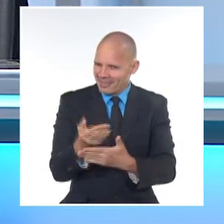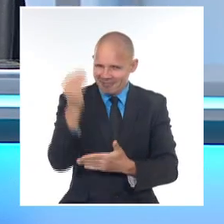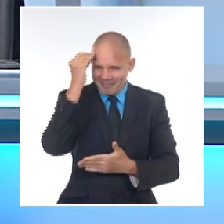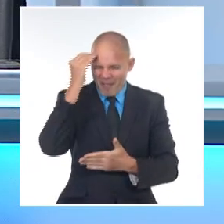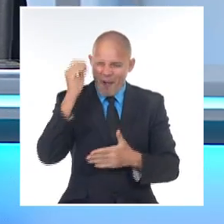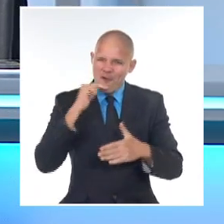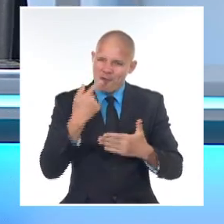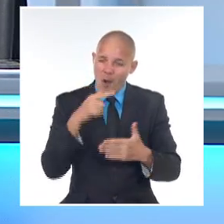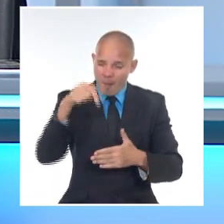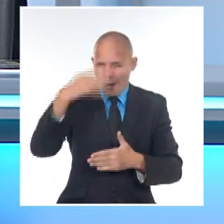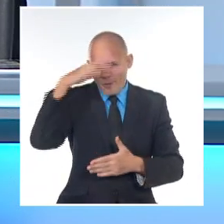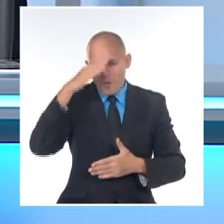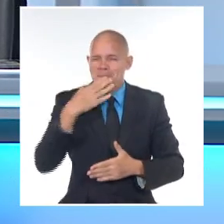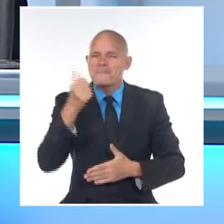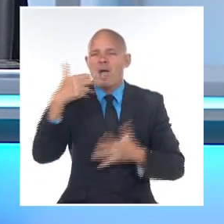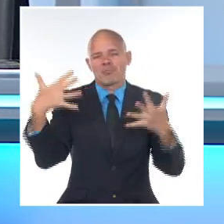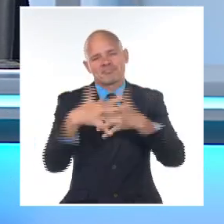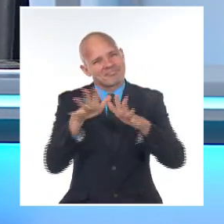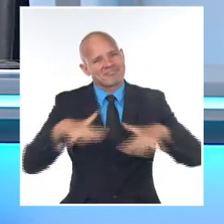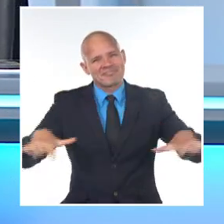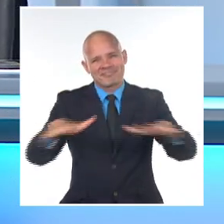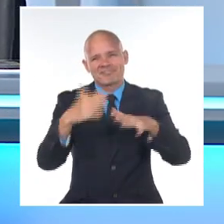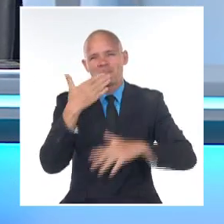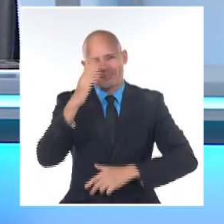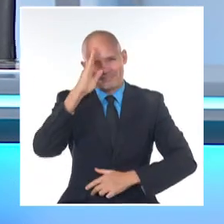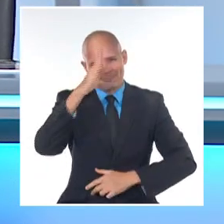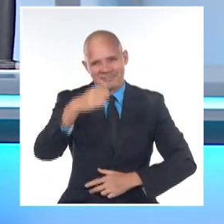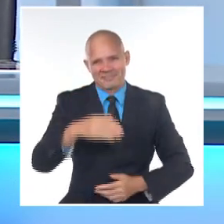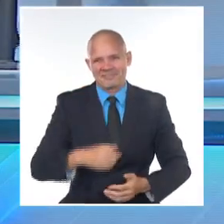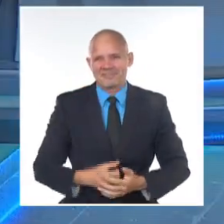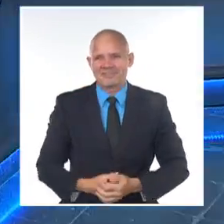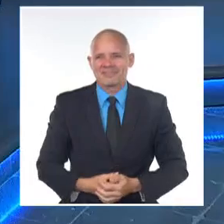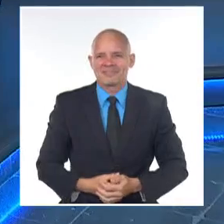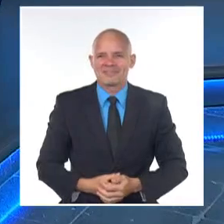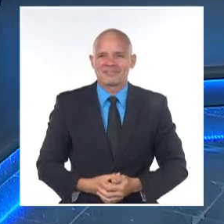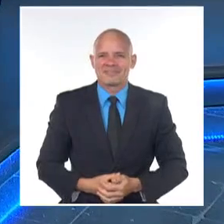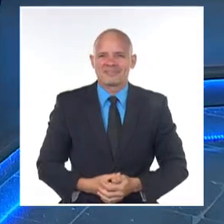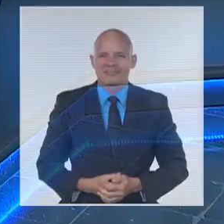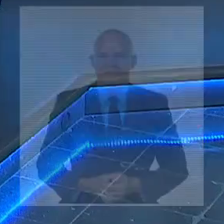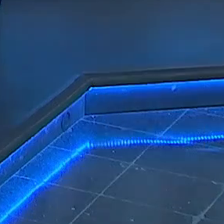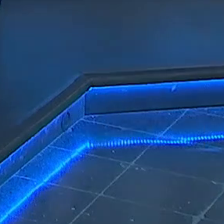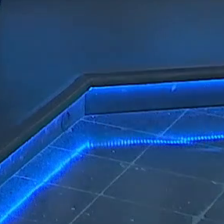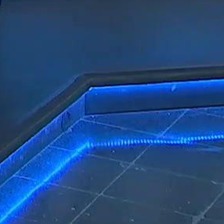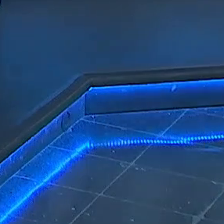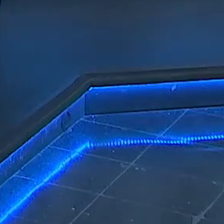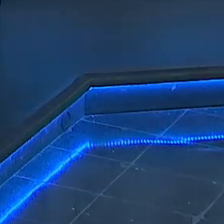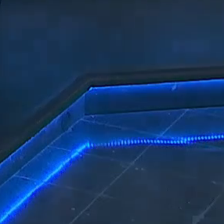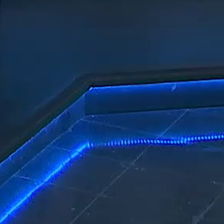sociedad por todos y para todos. Muchas gracias por la atención.